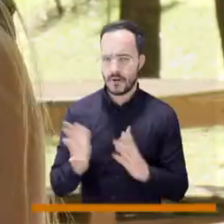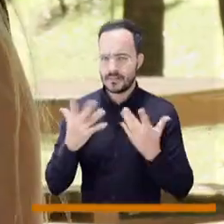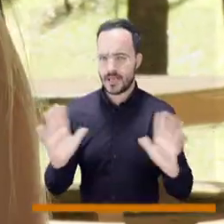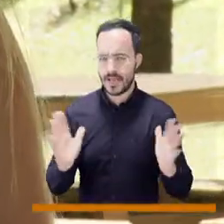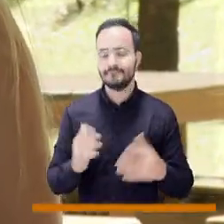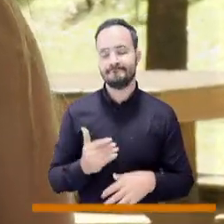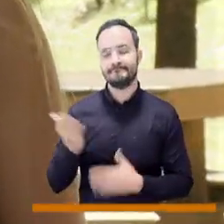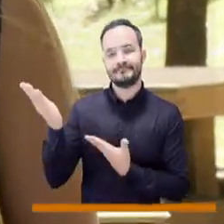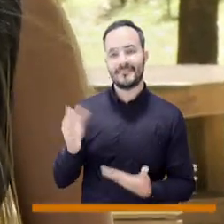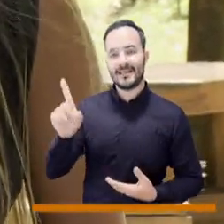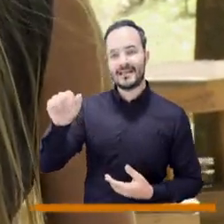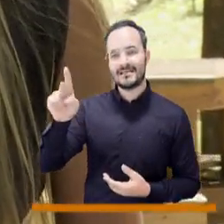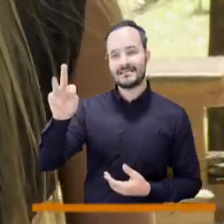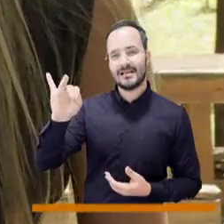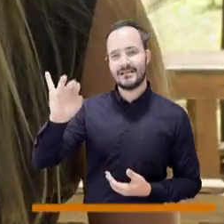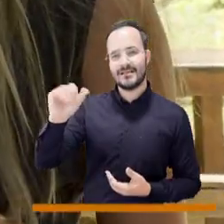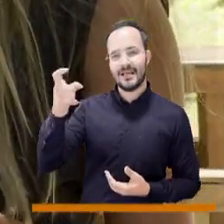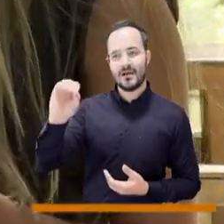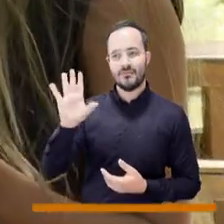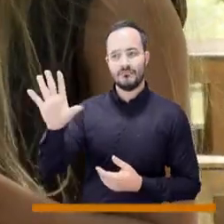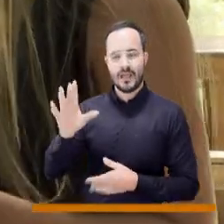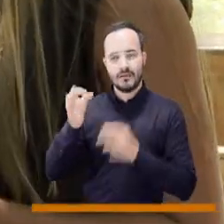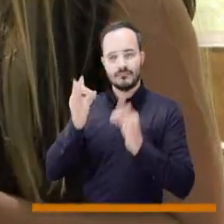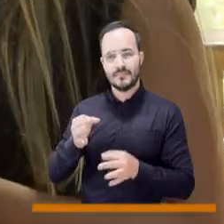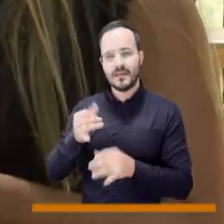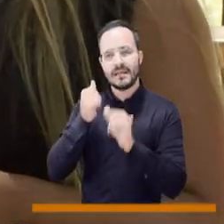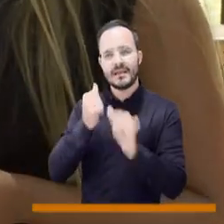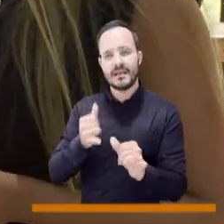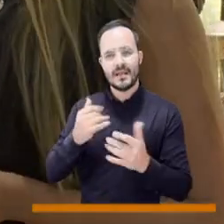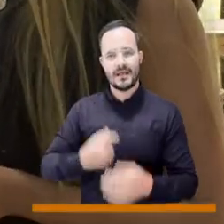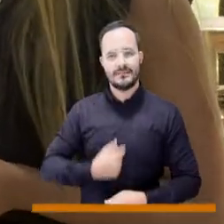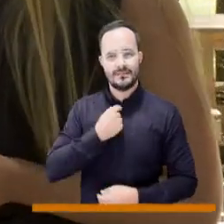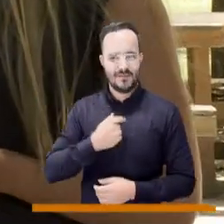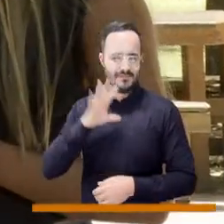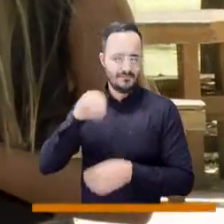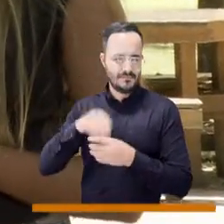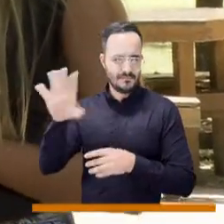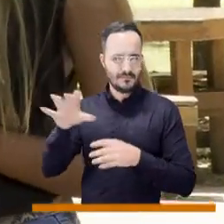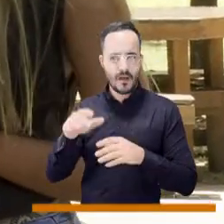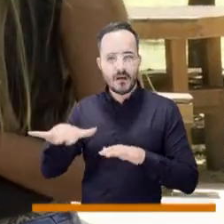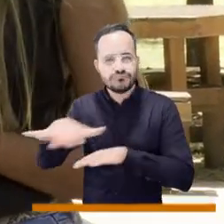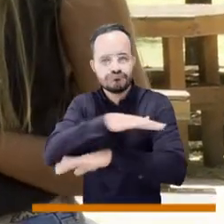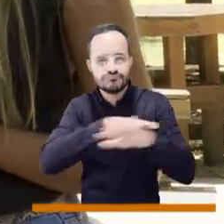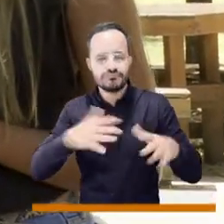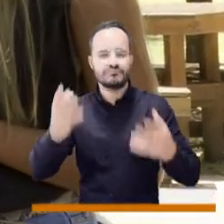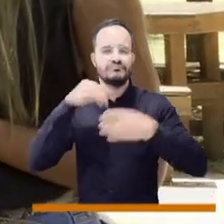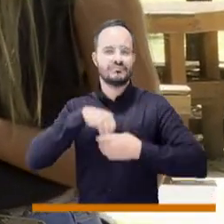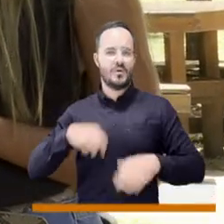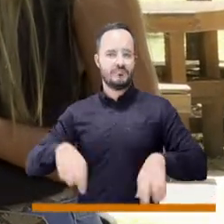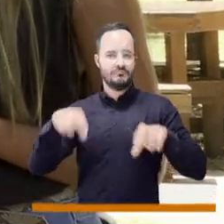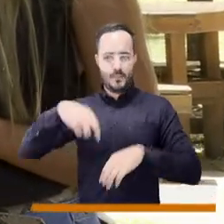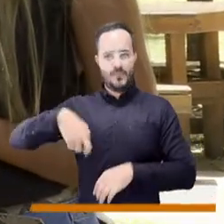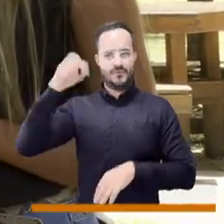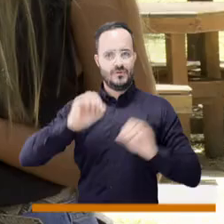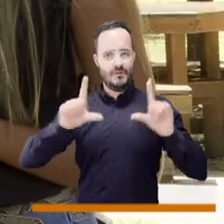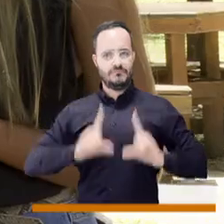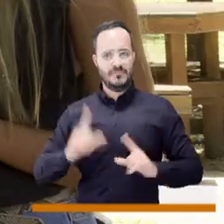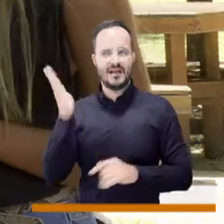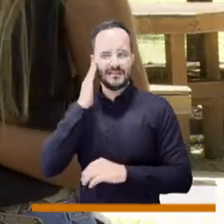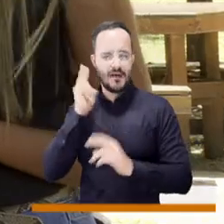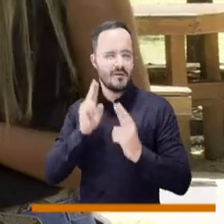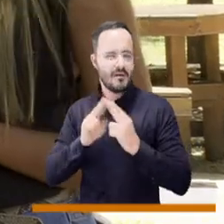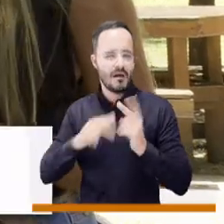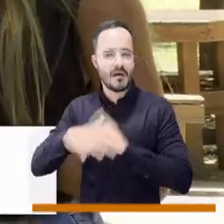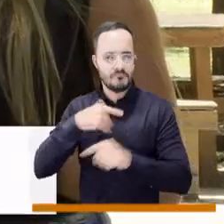Santiago Jaramillo, ingeniero civil, nos va a contar. Santiago, bienvenido. Muchas gracias, Mafe. Pues los retos que tiene la ciudad en ese sentido son